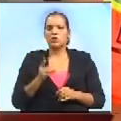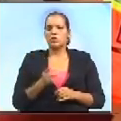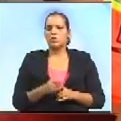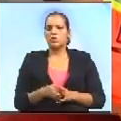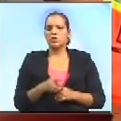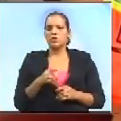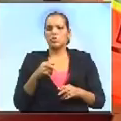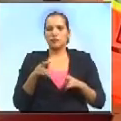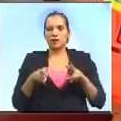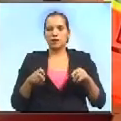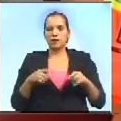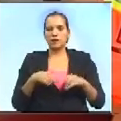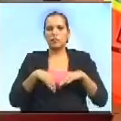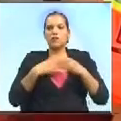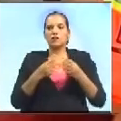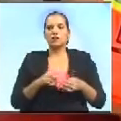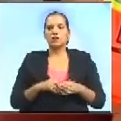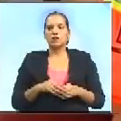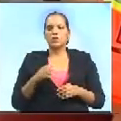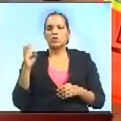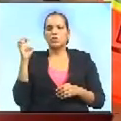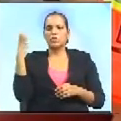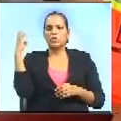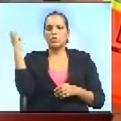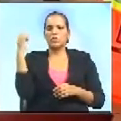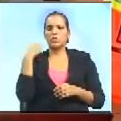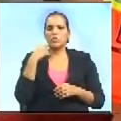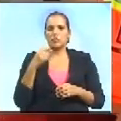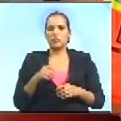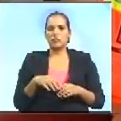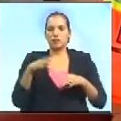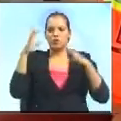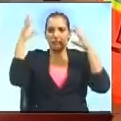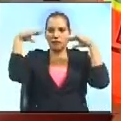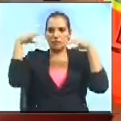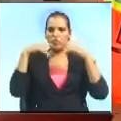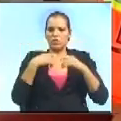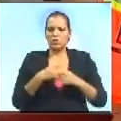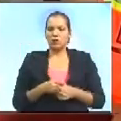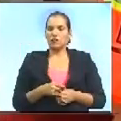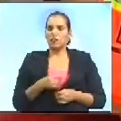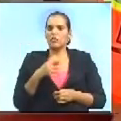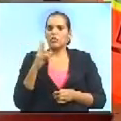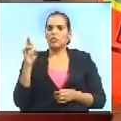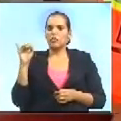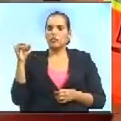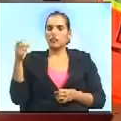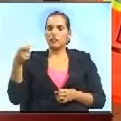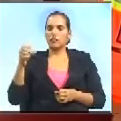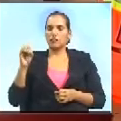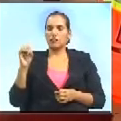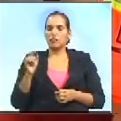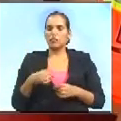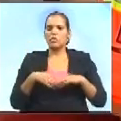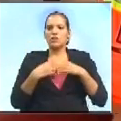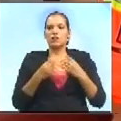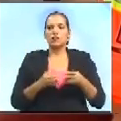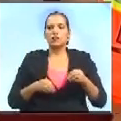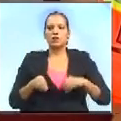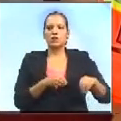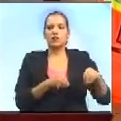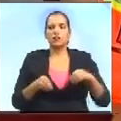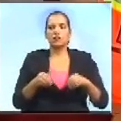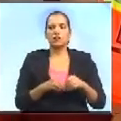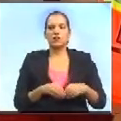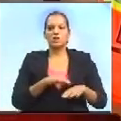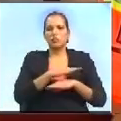el análisis de las amenazas, de las vulnerabilidades y del factor riesgo, con una matriz de recursos que